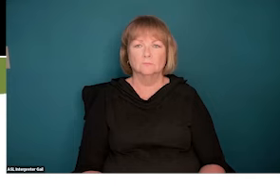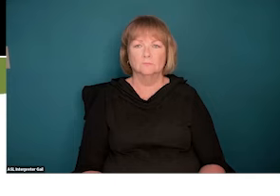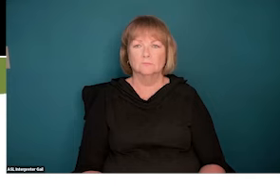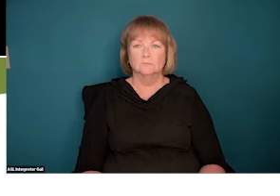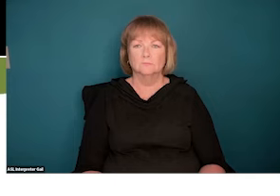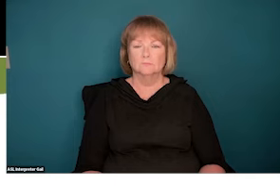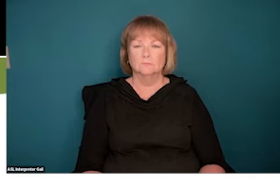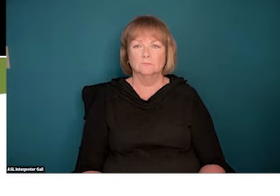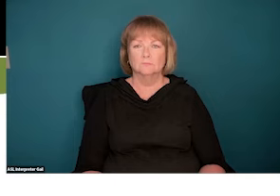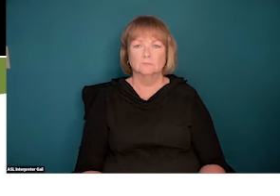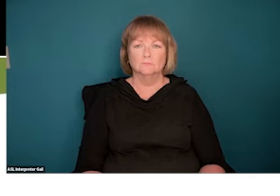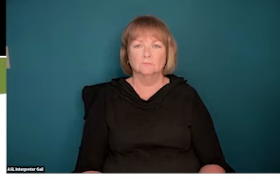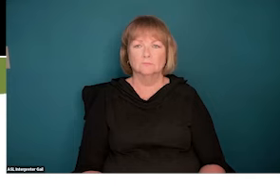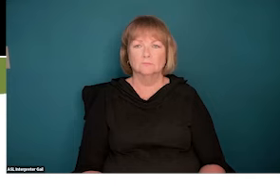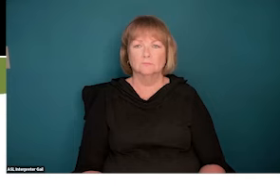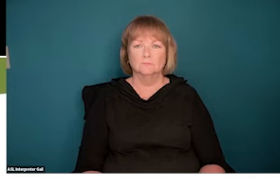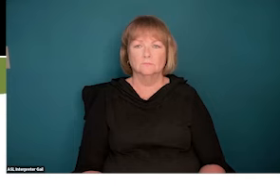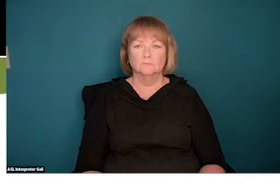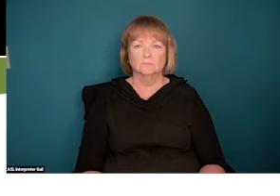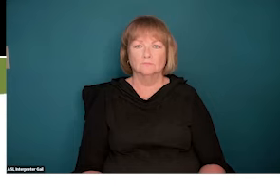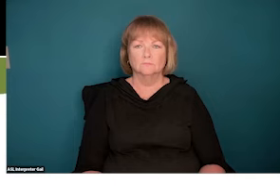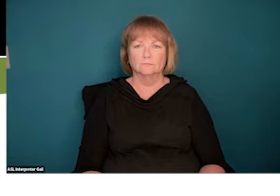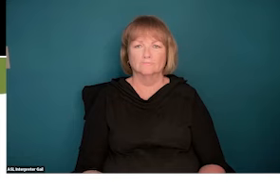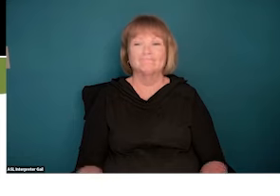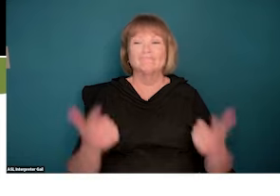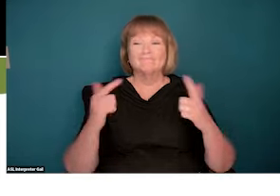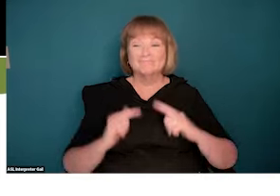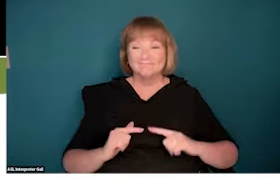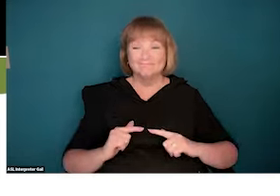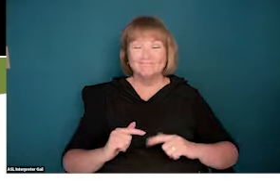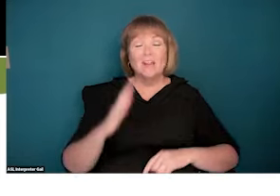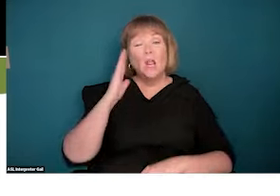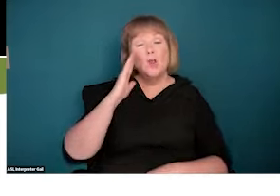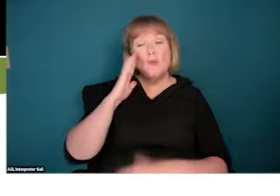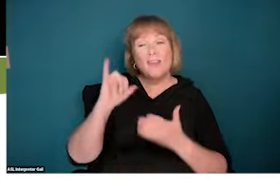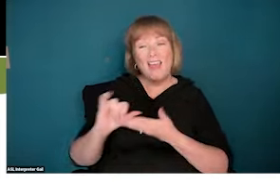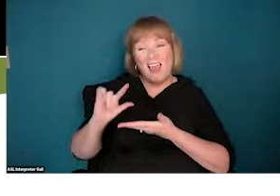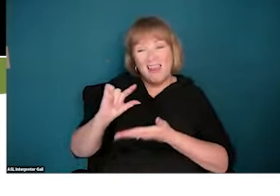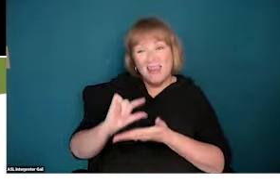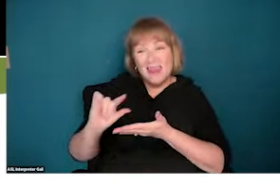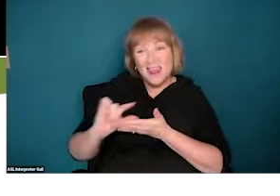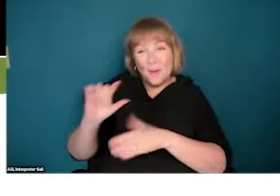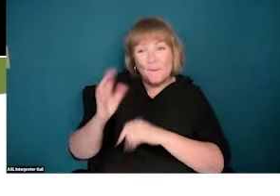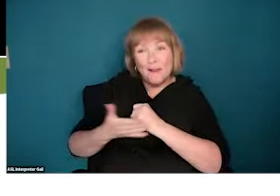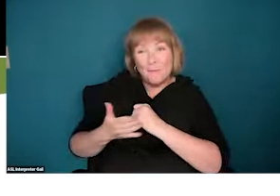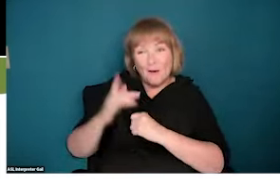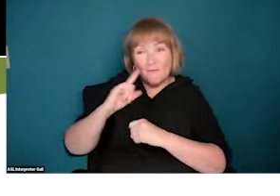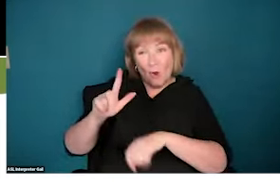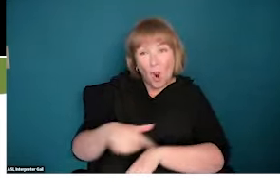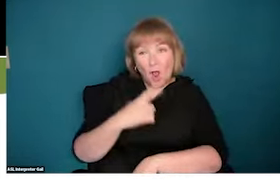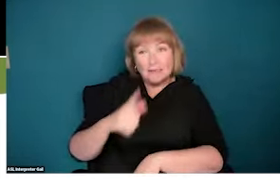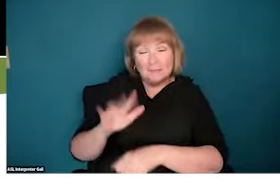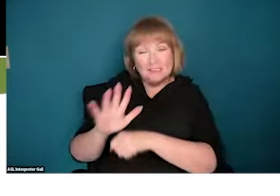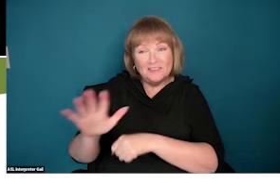O sea, solo necesitan poca ayuda, solo lo van a necesitar más adelante cuando, o sea, un poquito